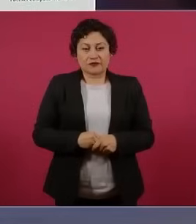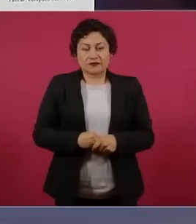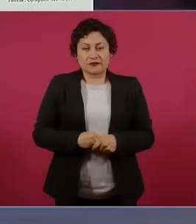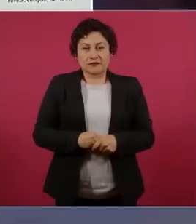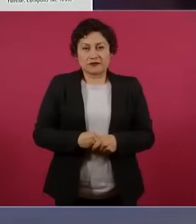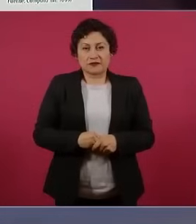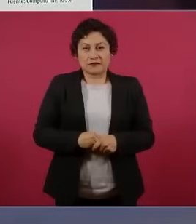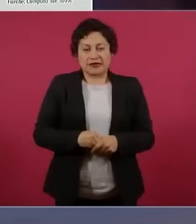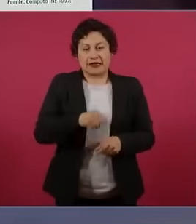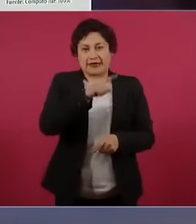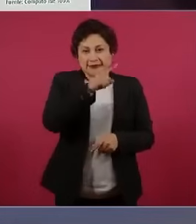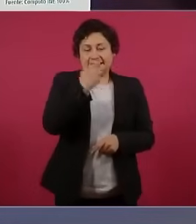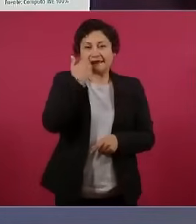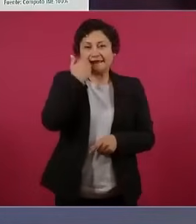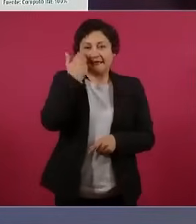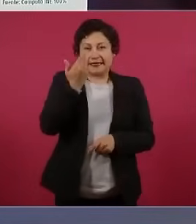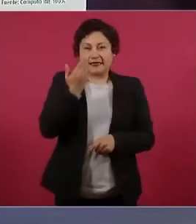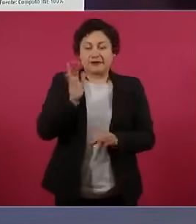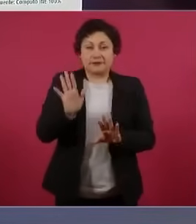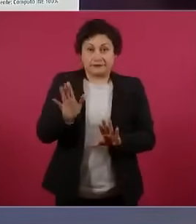En vez de 39